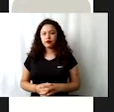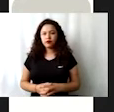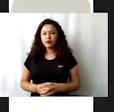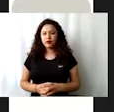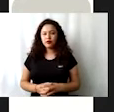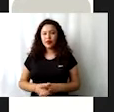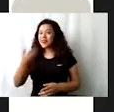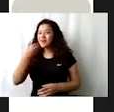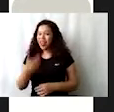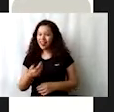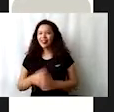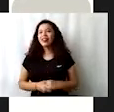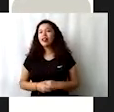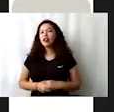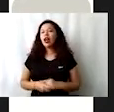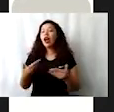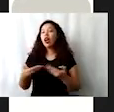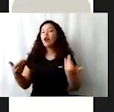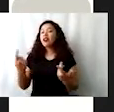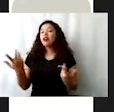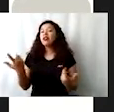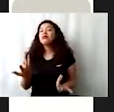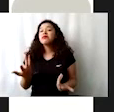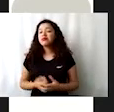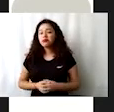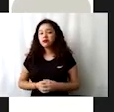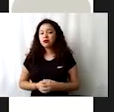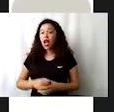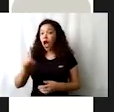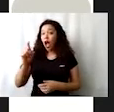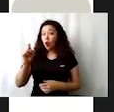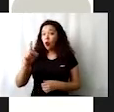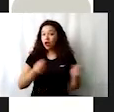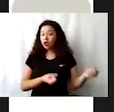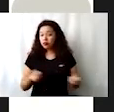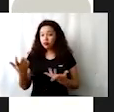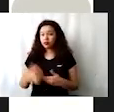Muy bien. ¿Qué hacemos ahora? El enfriador de agua. Muy bien.